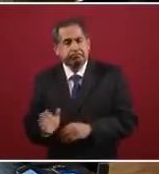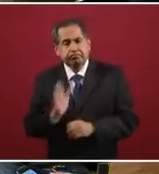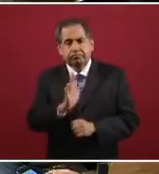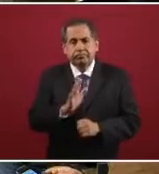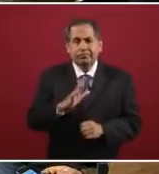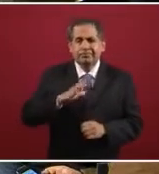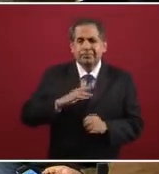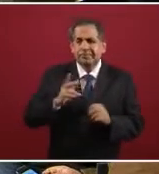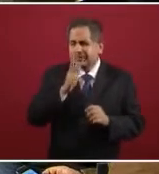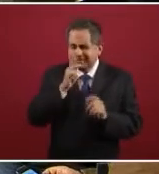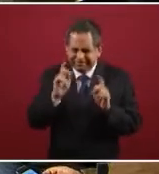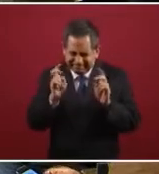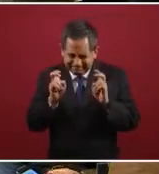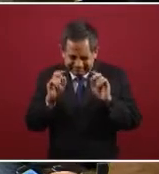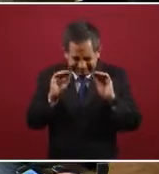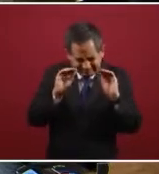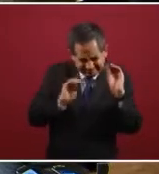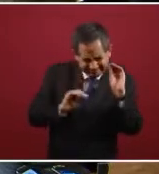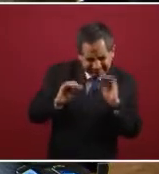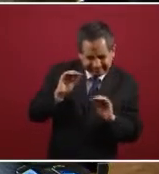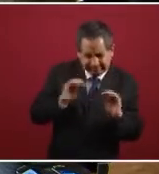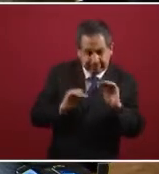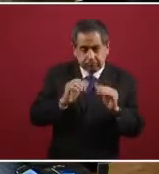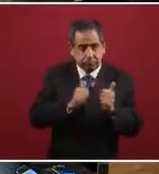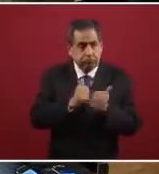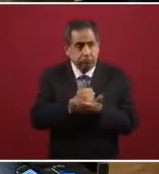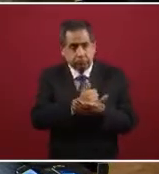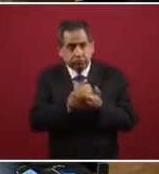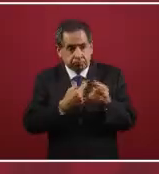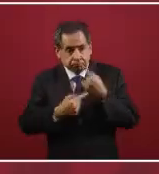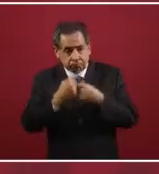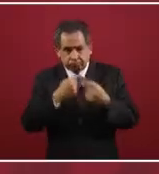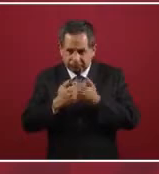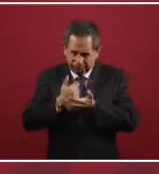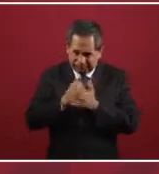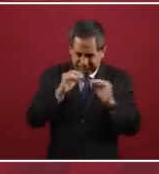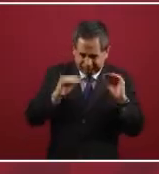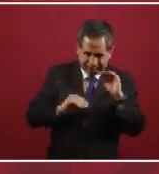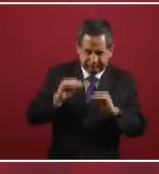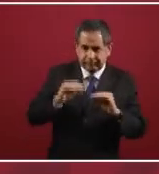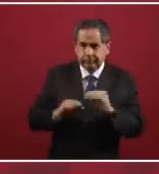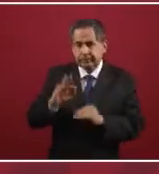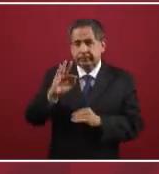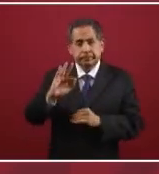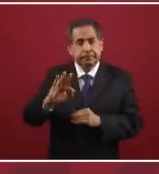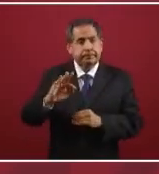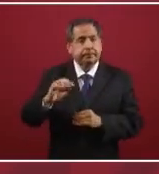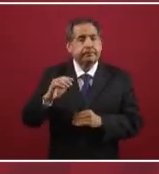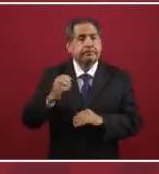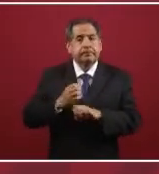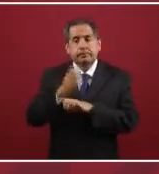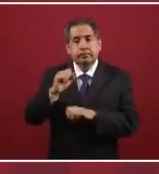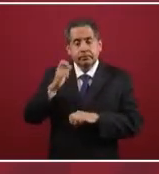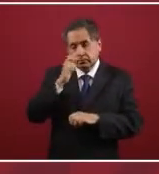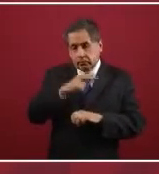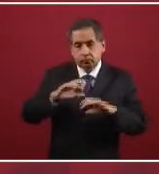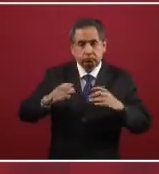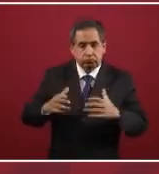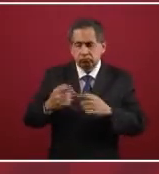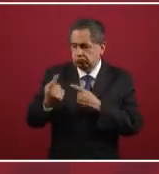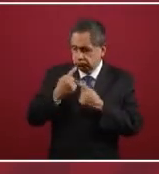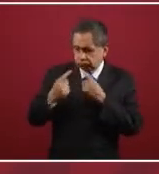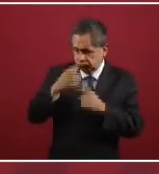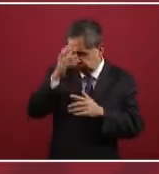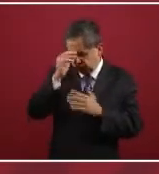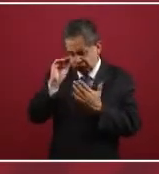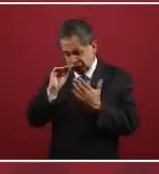muchos tecnicismos. Hemos tratado de coadyuvar la consultoría jurídica con las fiscalías, en este caso la Fiscalía del Estado de Chihuahua. Y diría yo